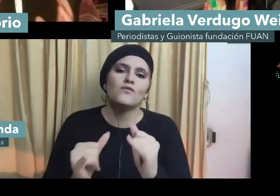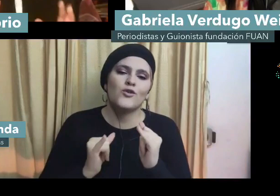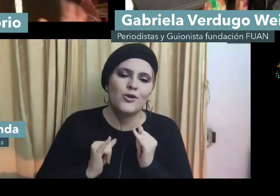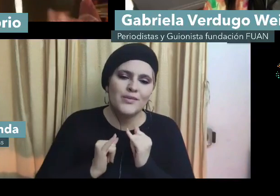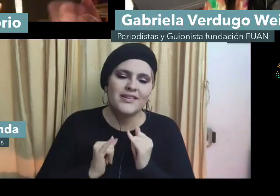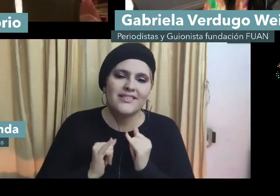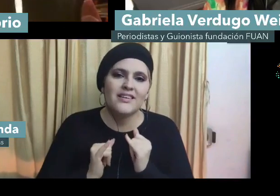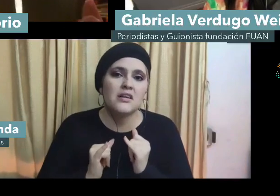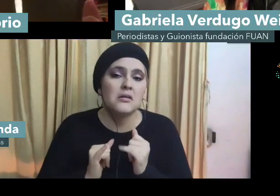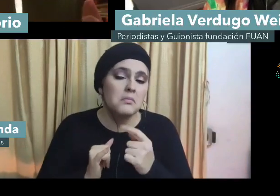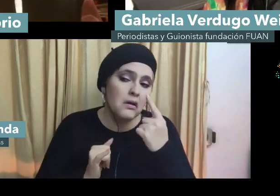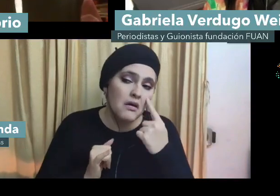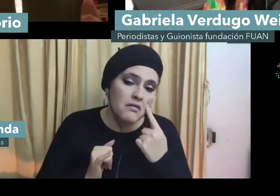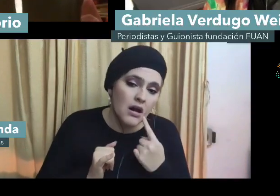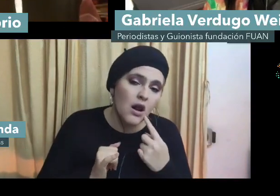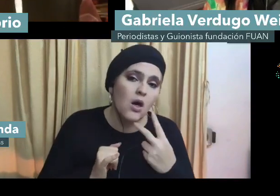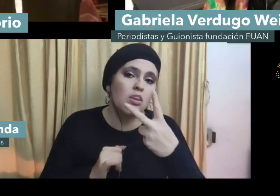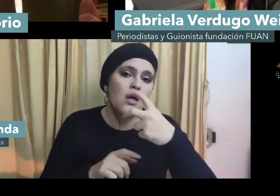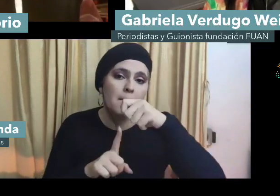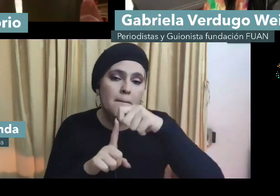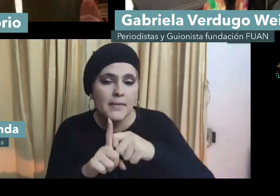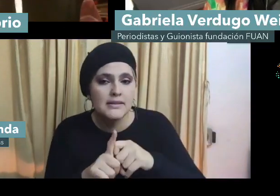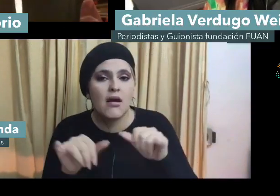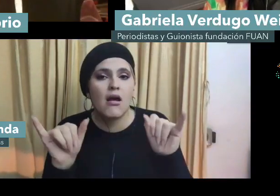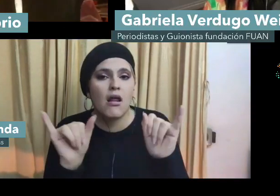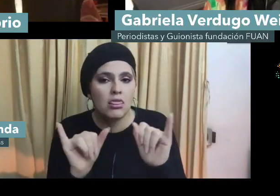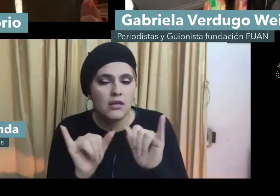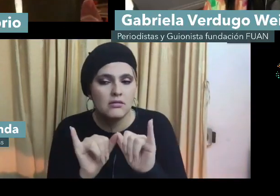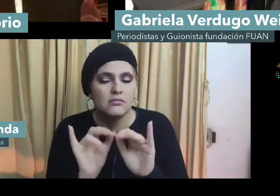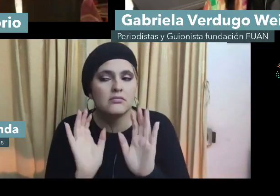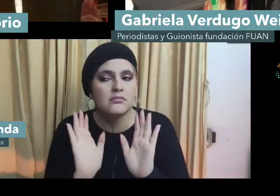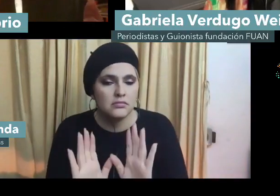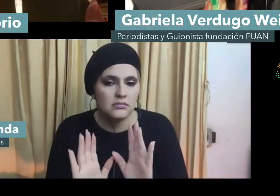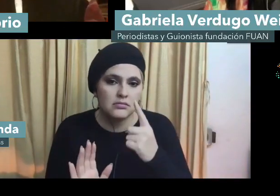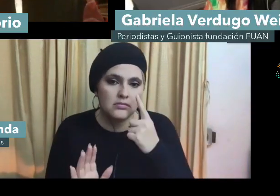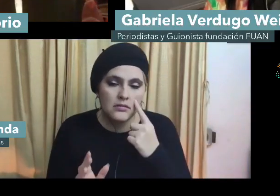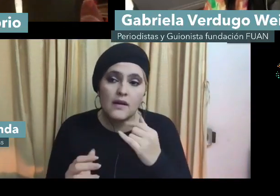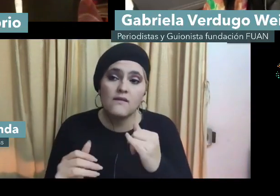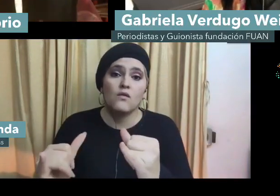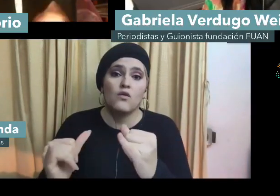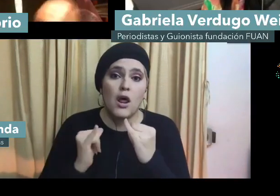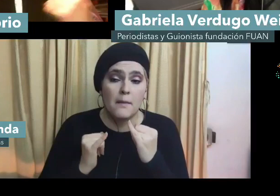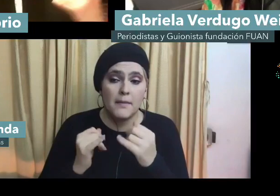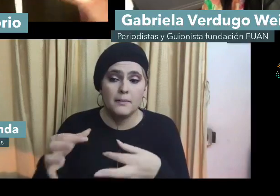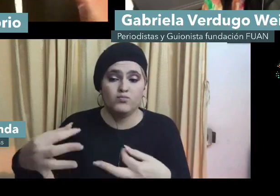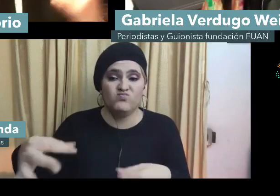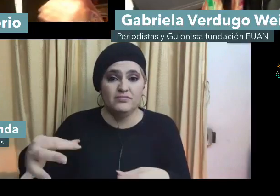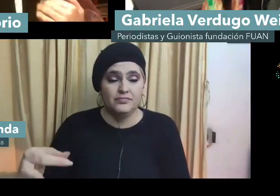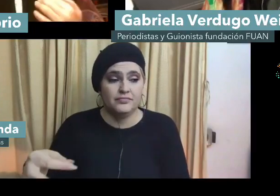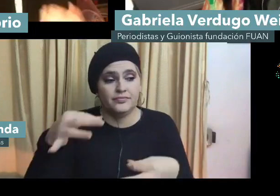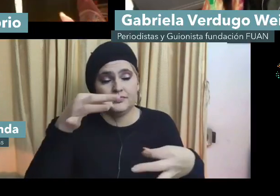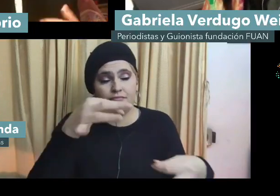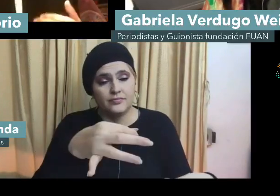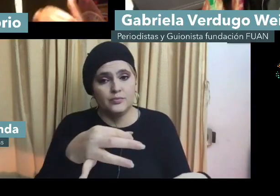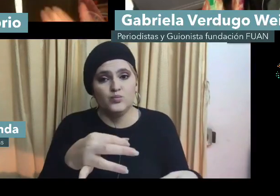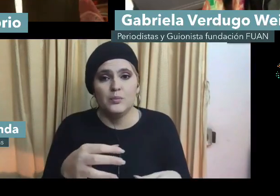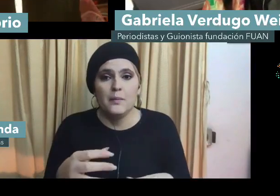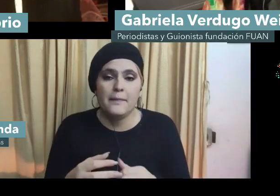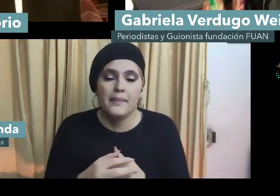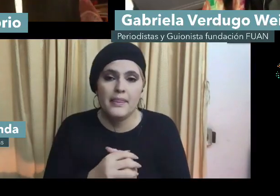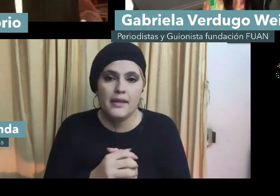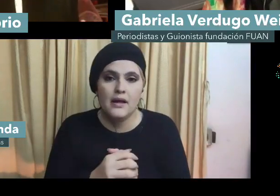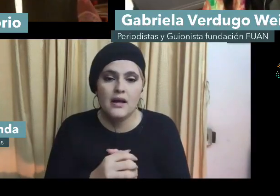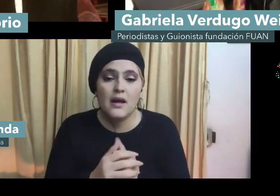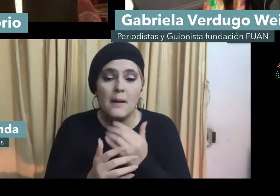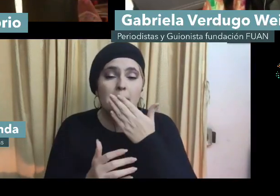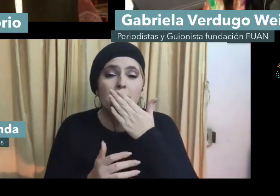esté 2 meses por lo menos en jardín infantil y después venga con un informe del jardín infantil. Las personas que mejor conocen